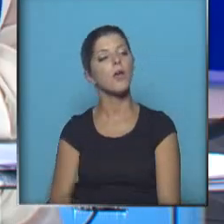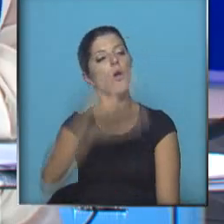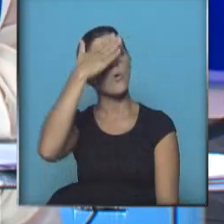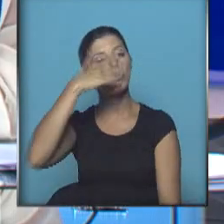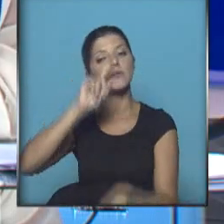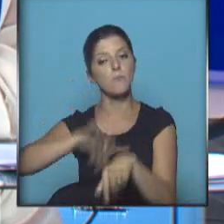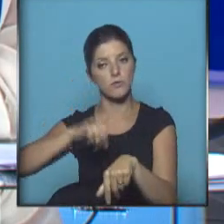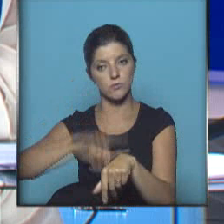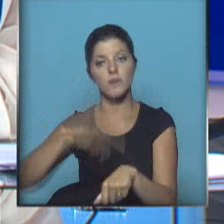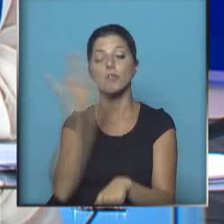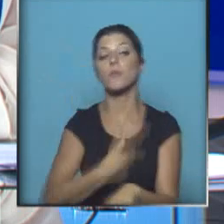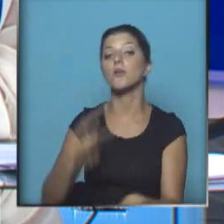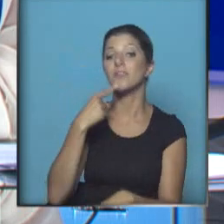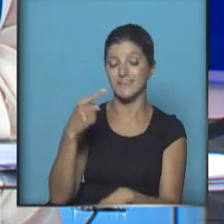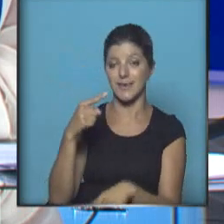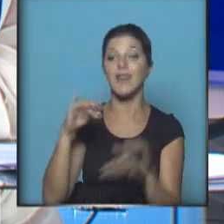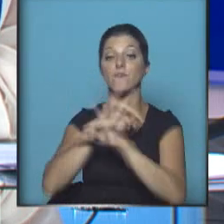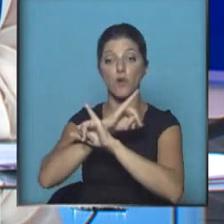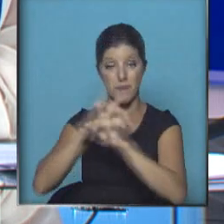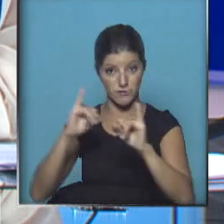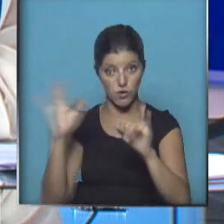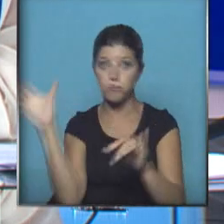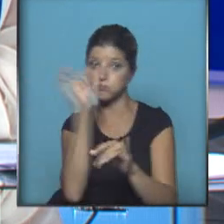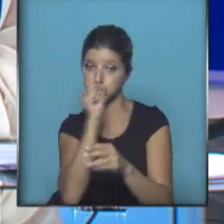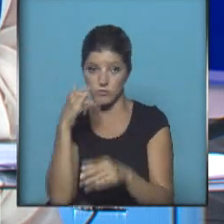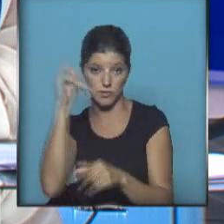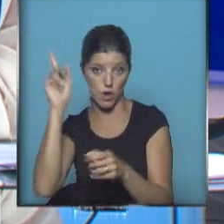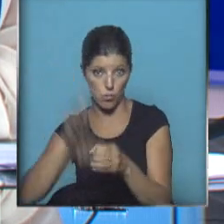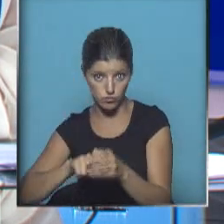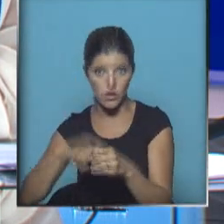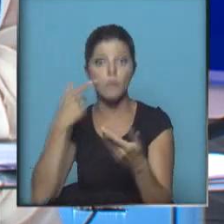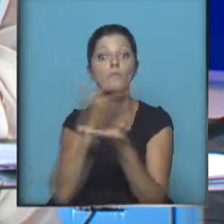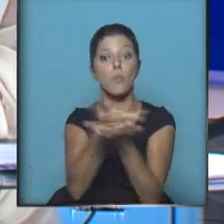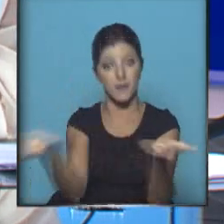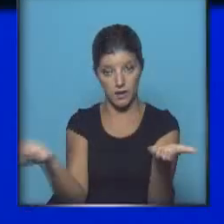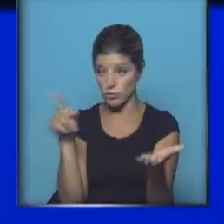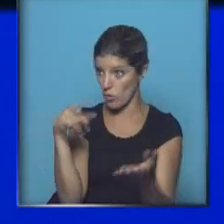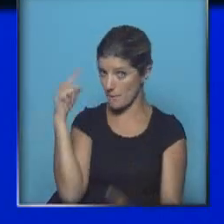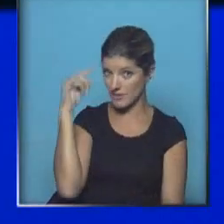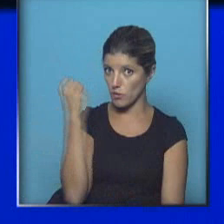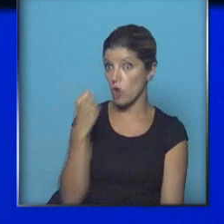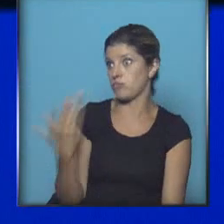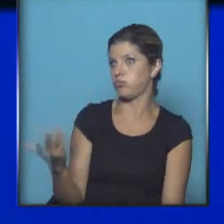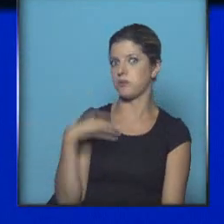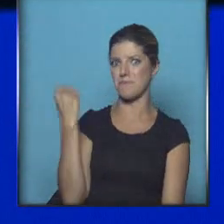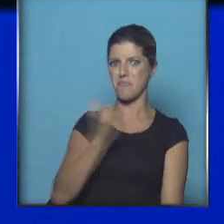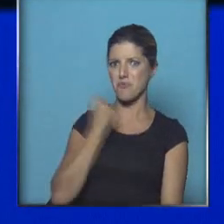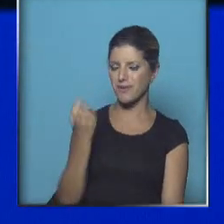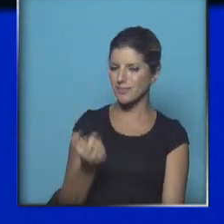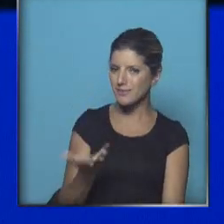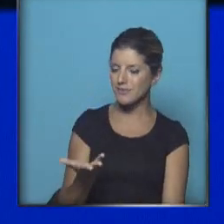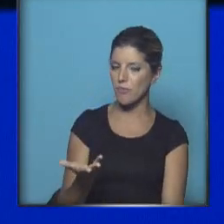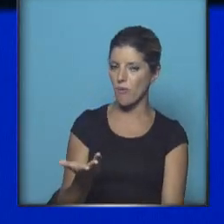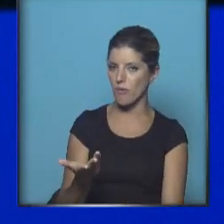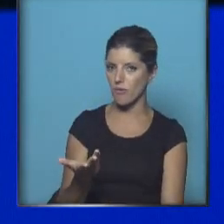el gobierno ordena desclasificar los contenidos de las escuchas de Nisman. ¿Te parece importante esto? Me parece importantísimo, porque justamente se trata de